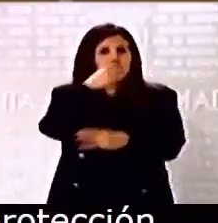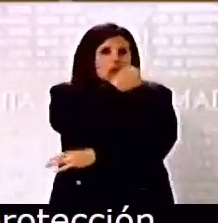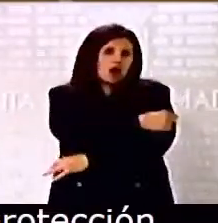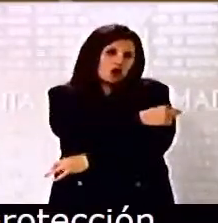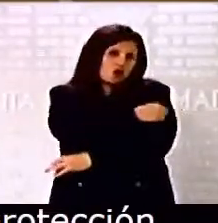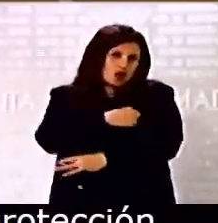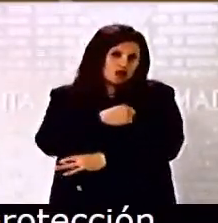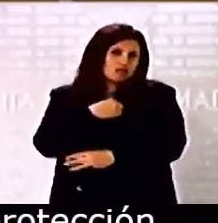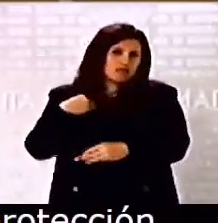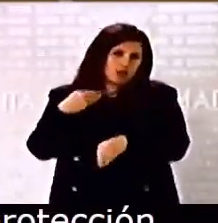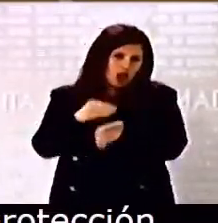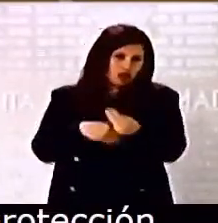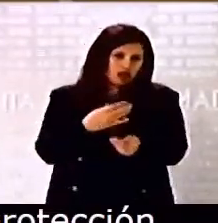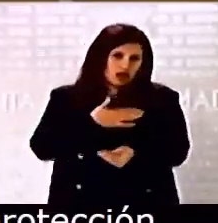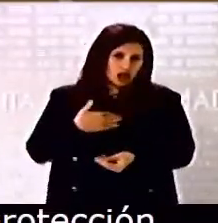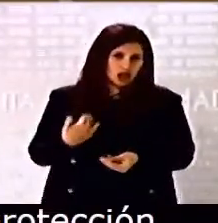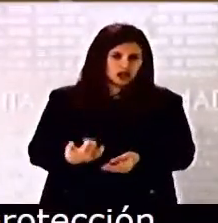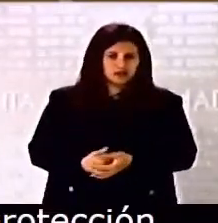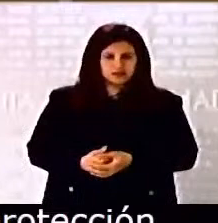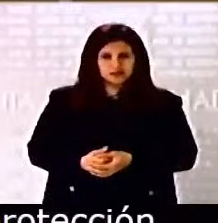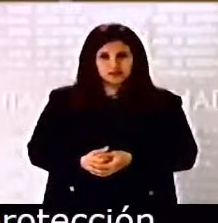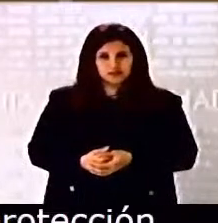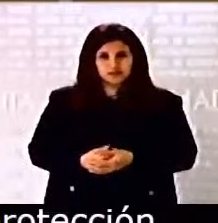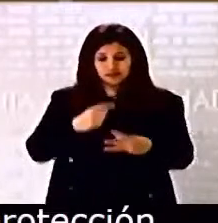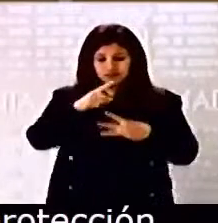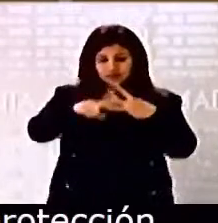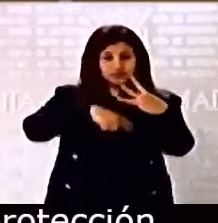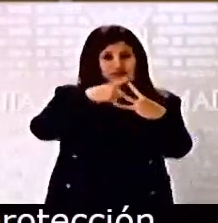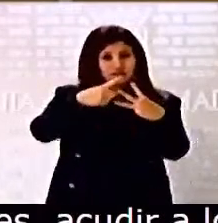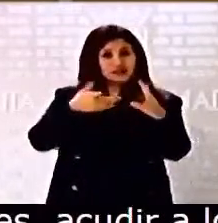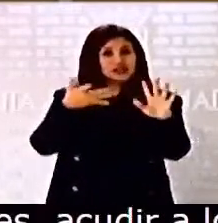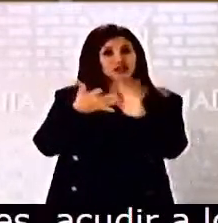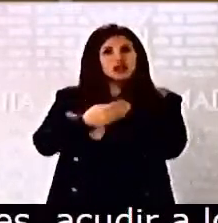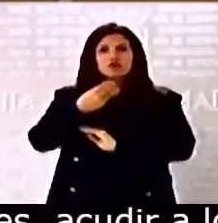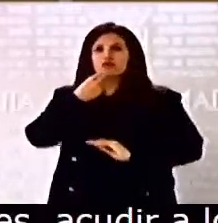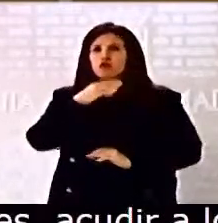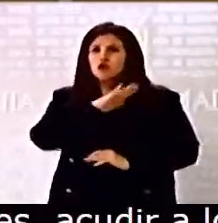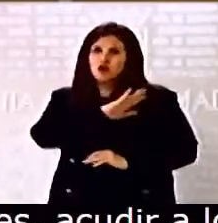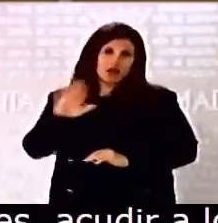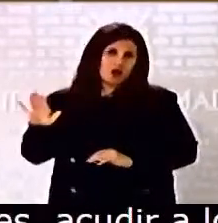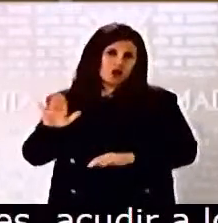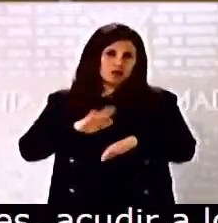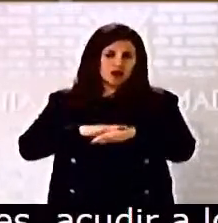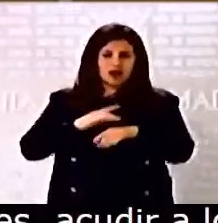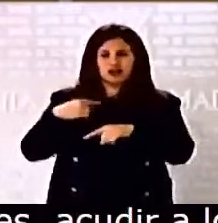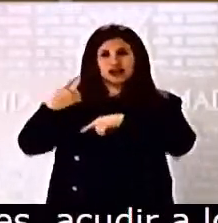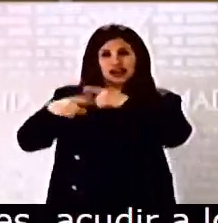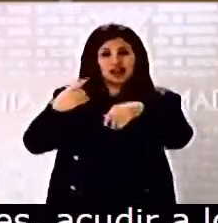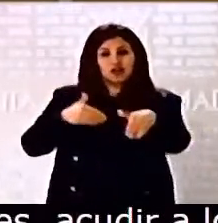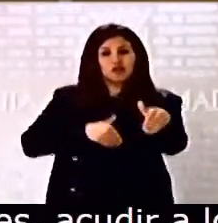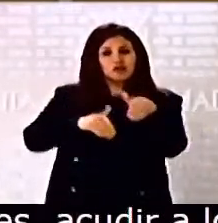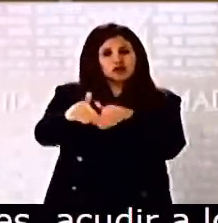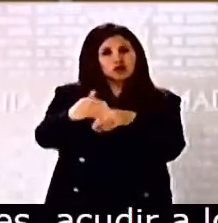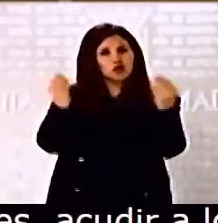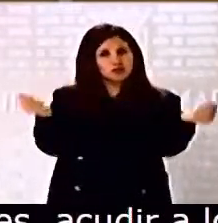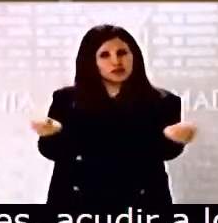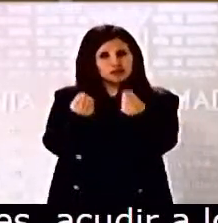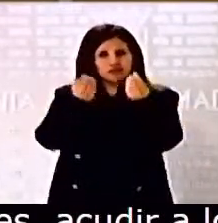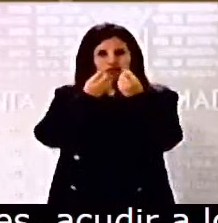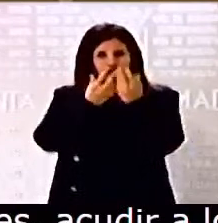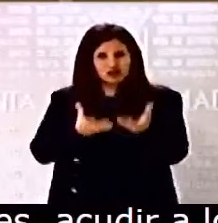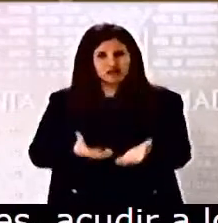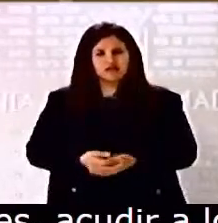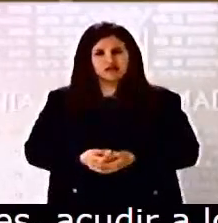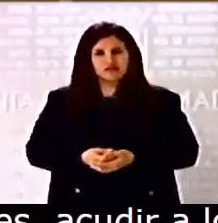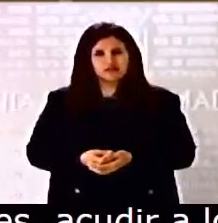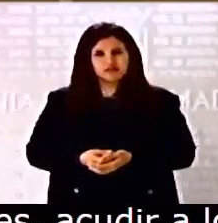vacunación. Es el mejor legado que le podemos dejar a las generaciones futuras. Es el mejor legado